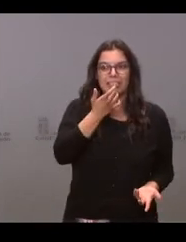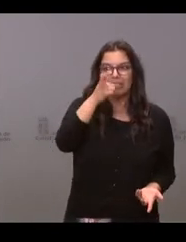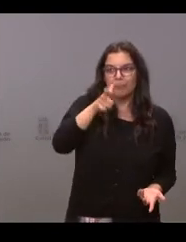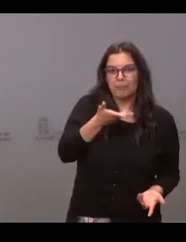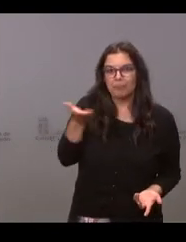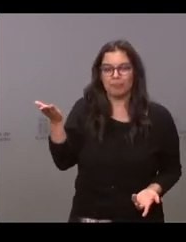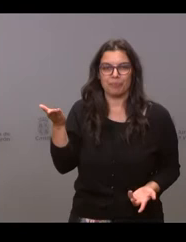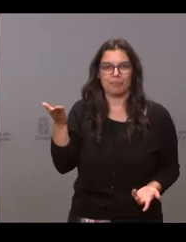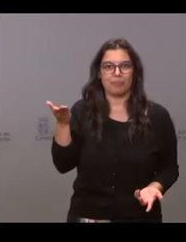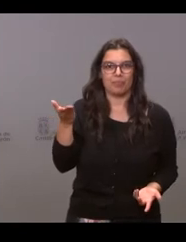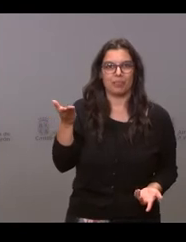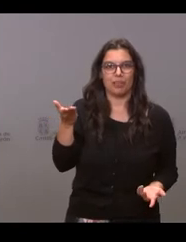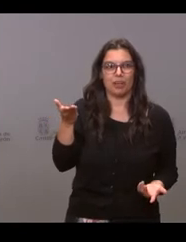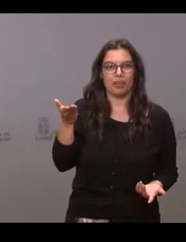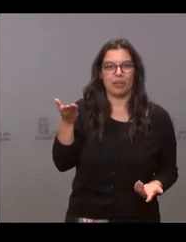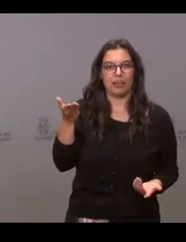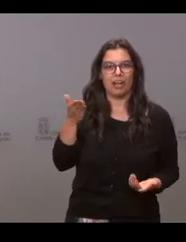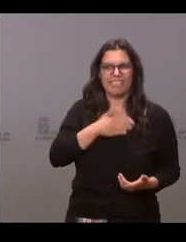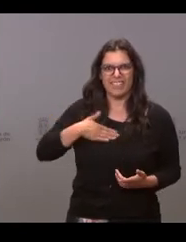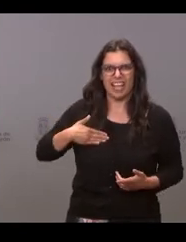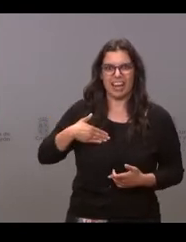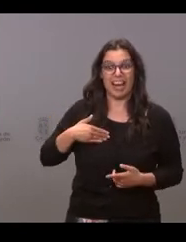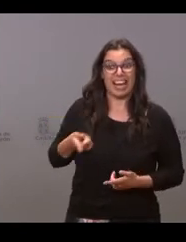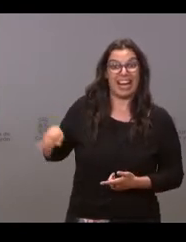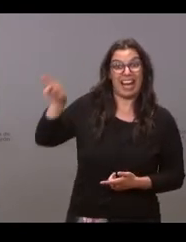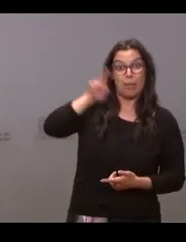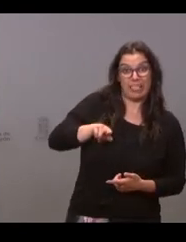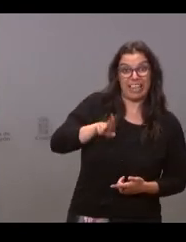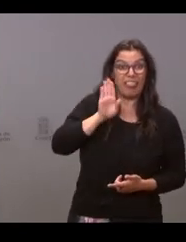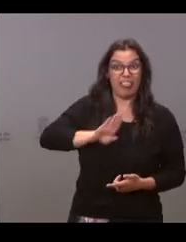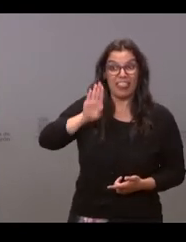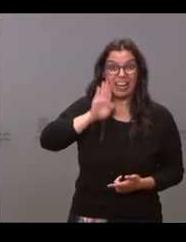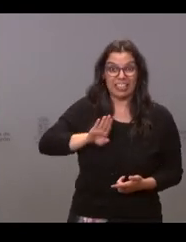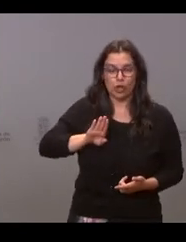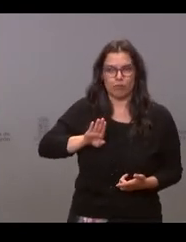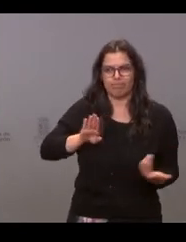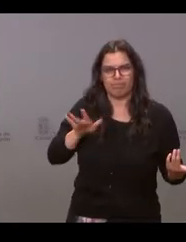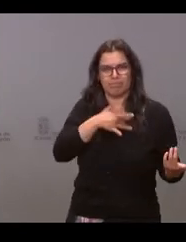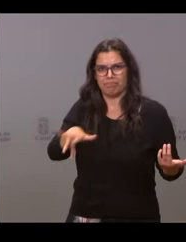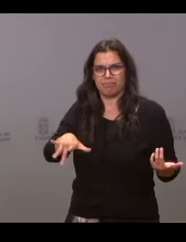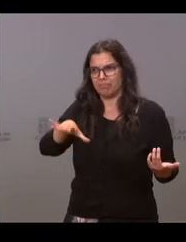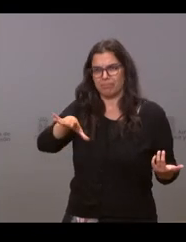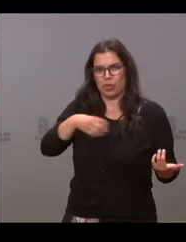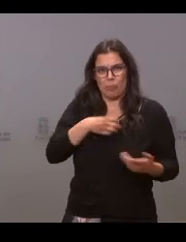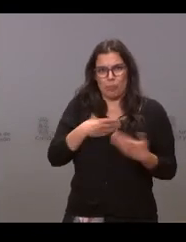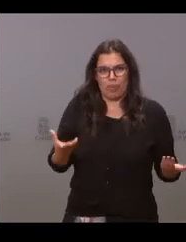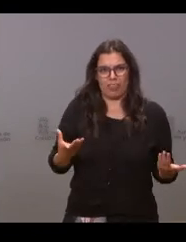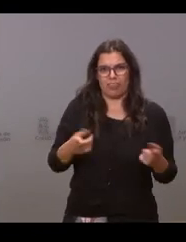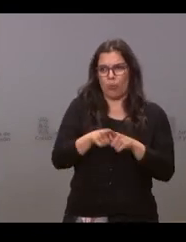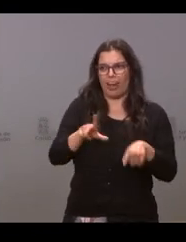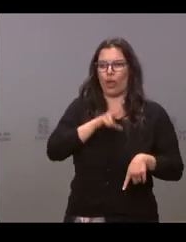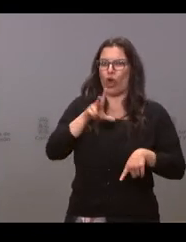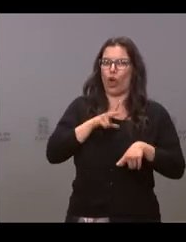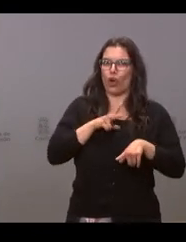está aspirando a reincidir eso está totalmente las antípodas de la concordia y